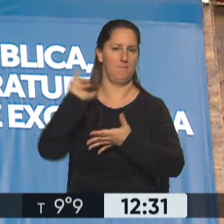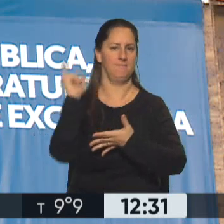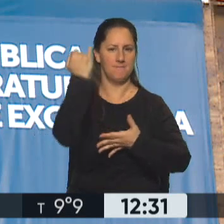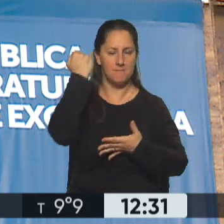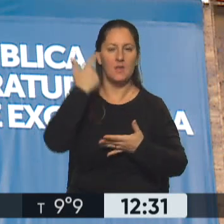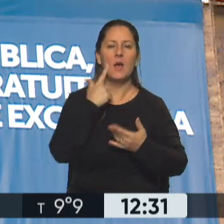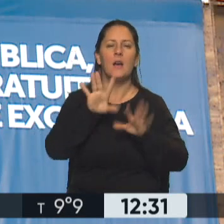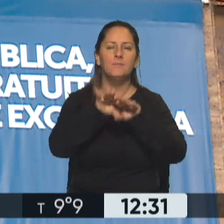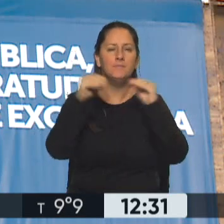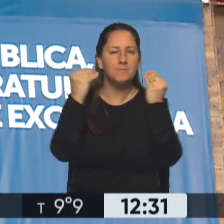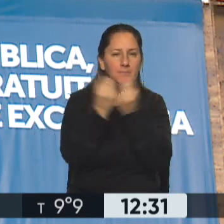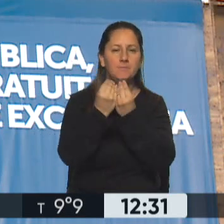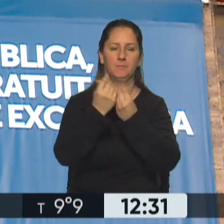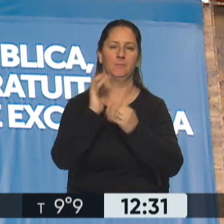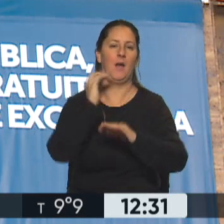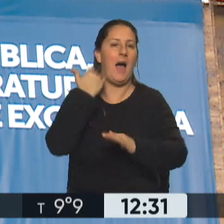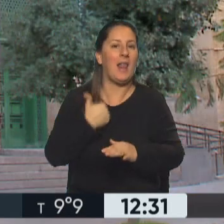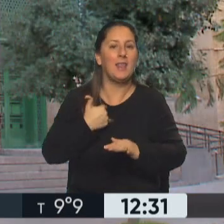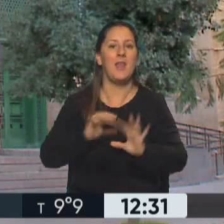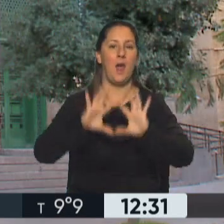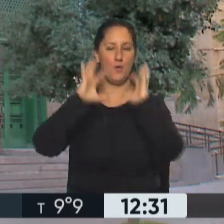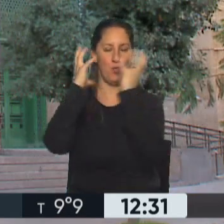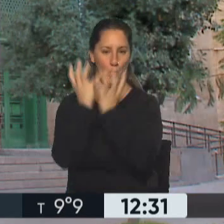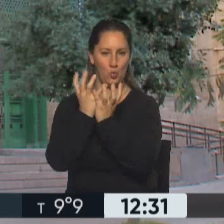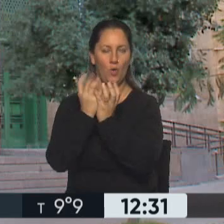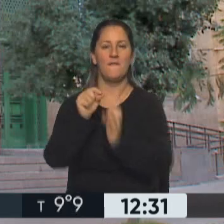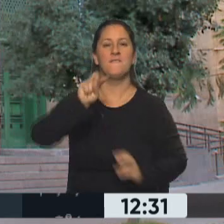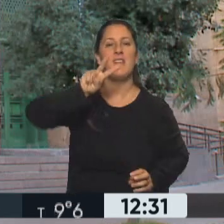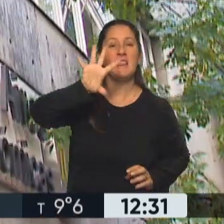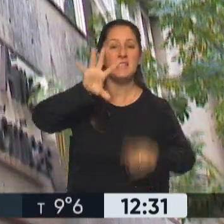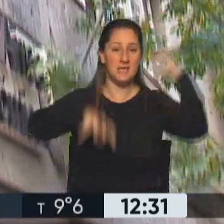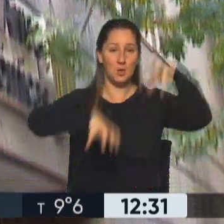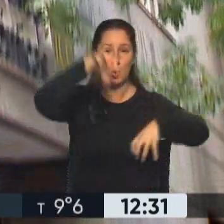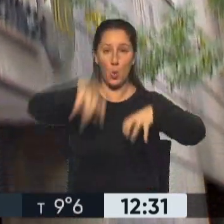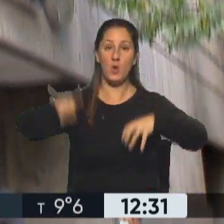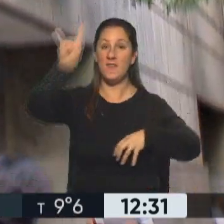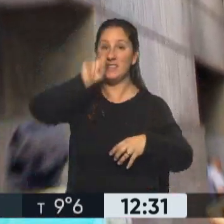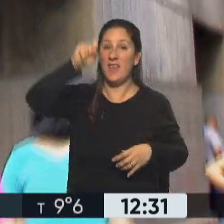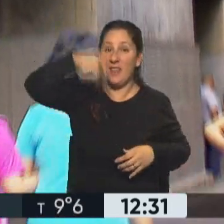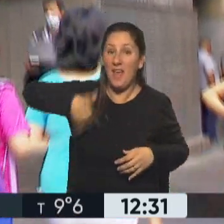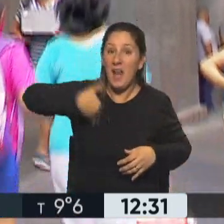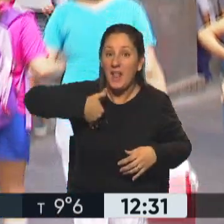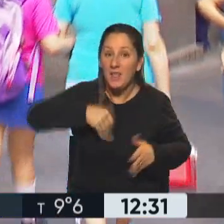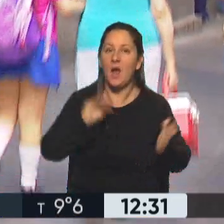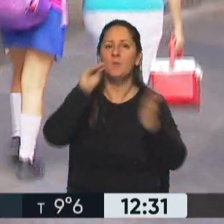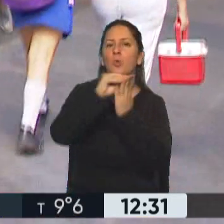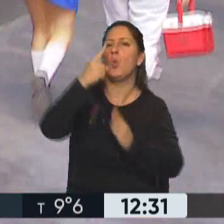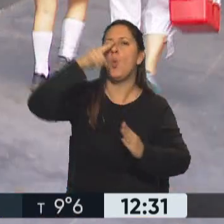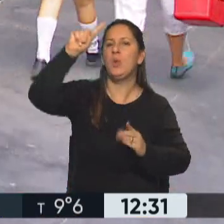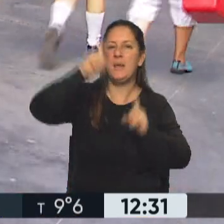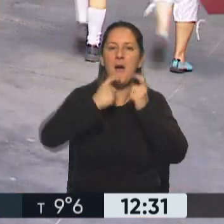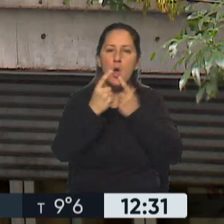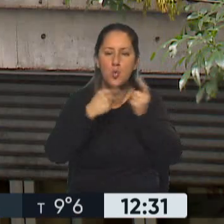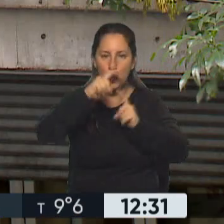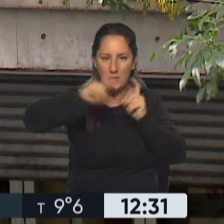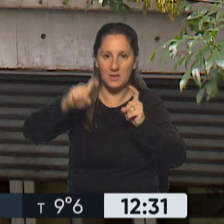resultados en función de la presencia de la Argentina a nivel global, son 25 las universidades de nuestro país que aparecen en la última edición,